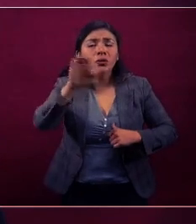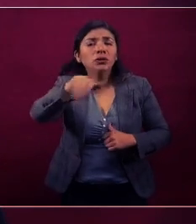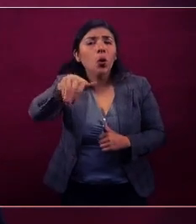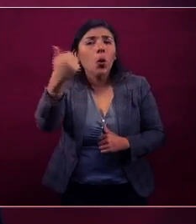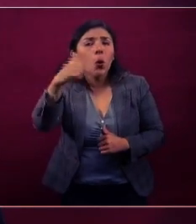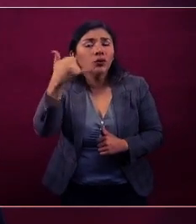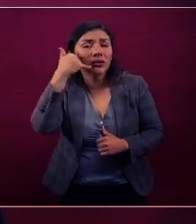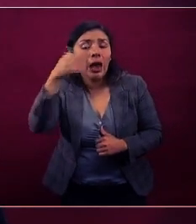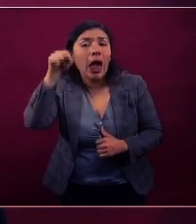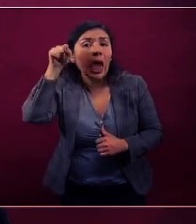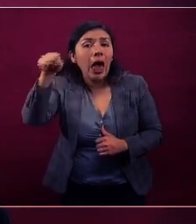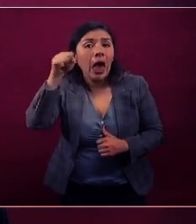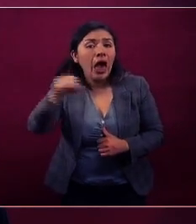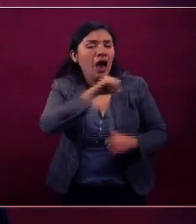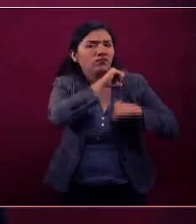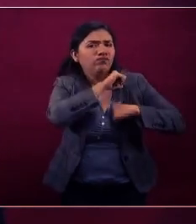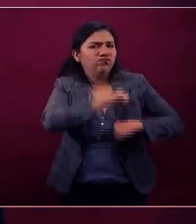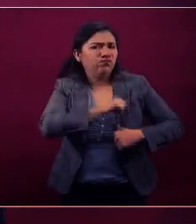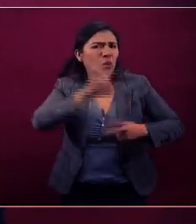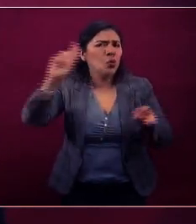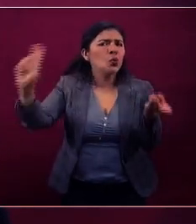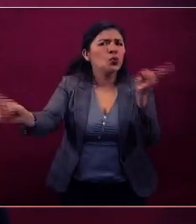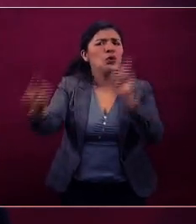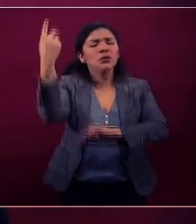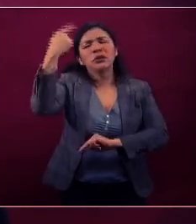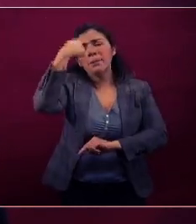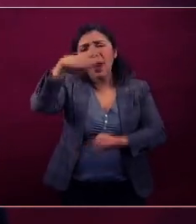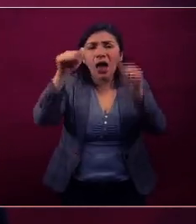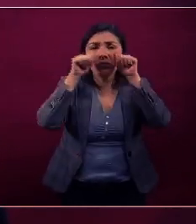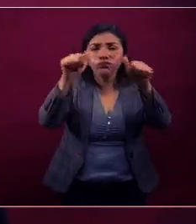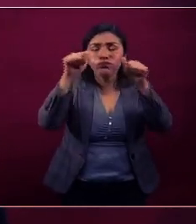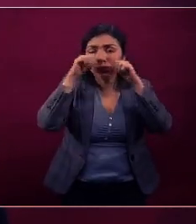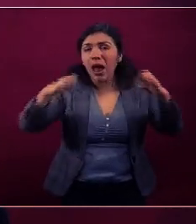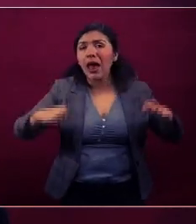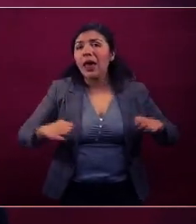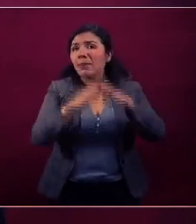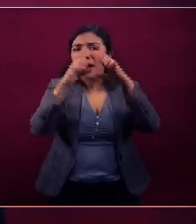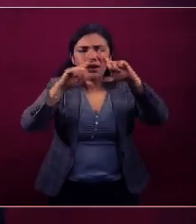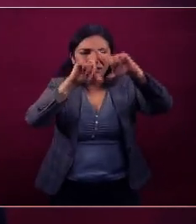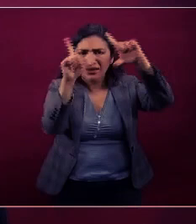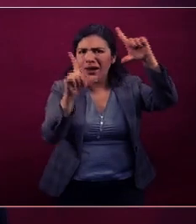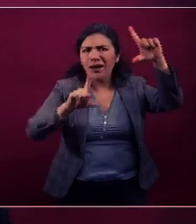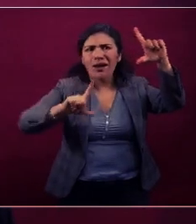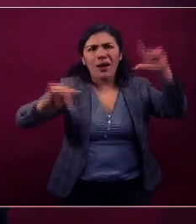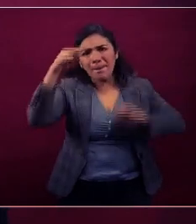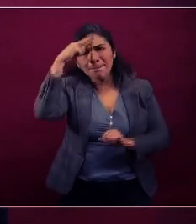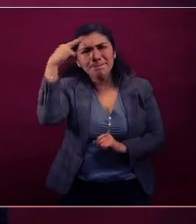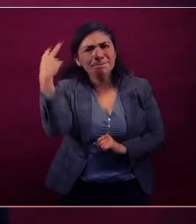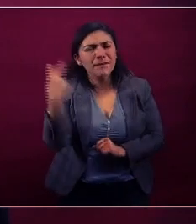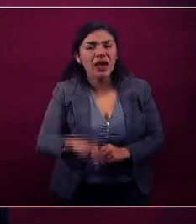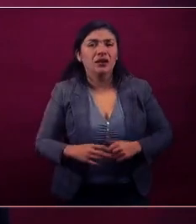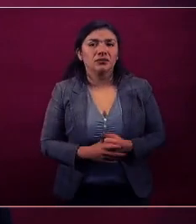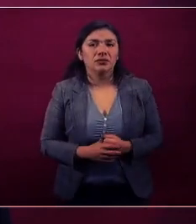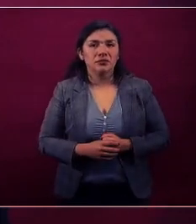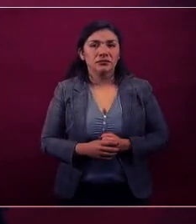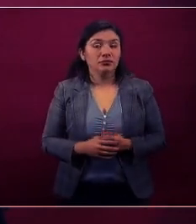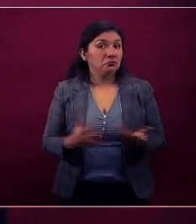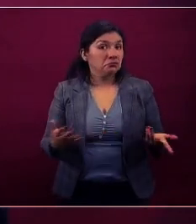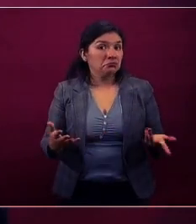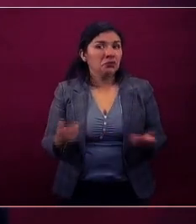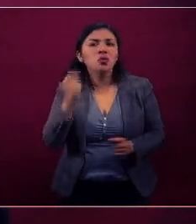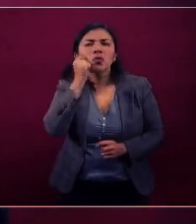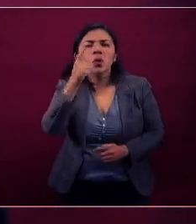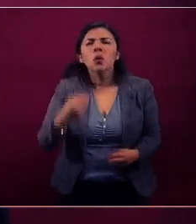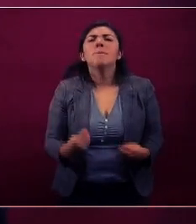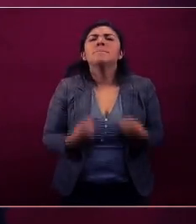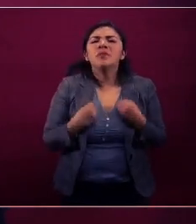911 es el número universal de atención de emergencias en todo México. En todo México. No importa dónde